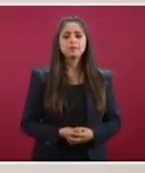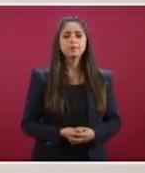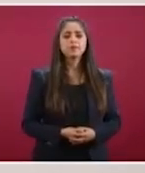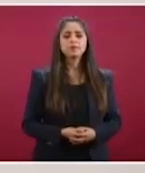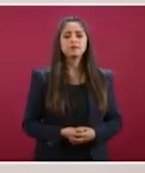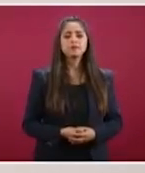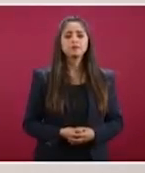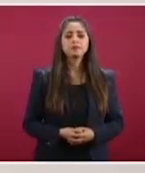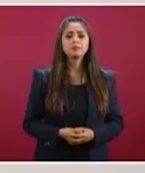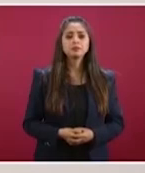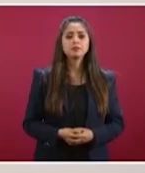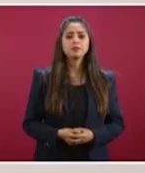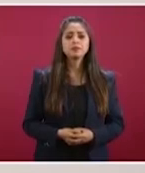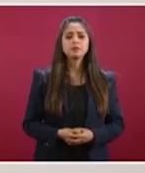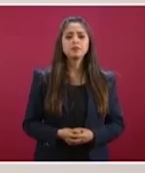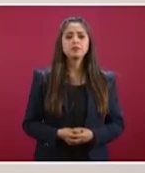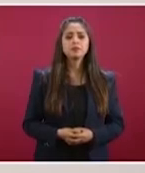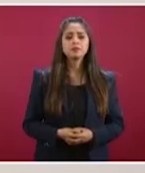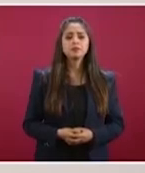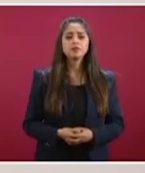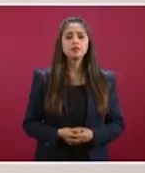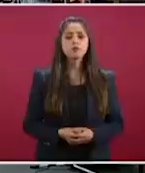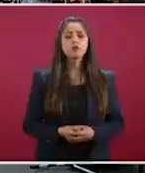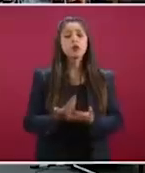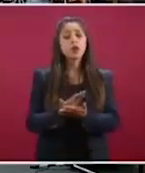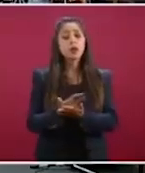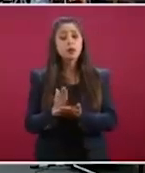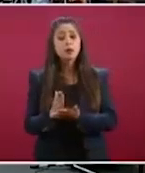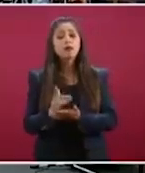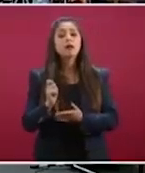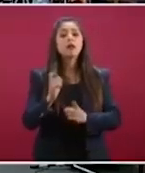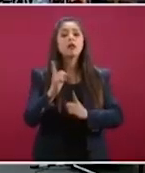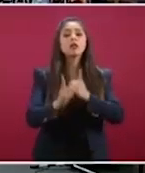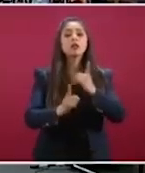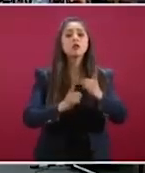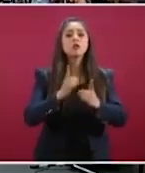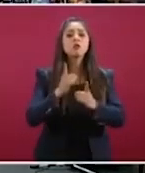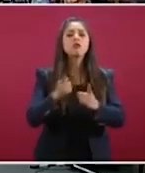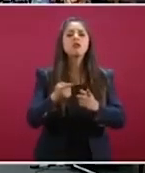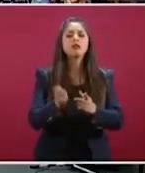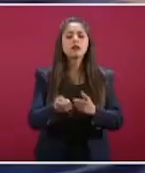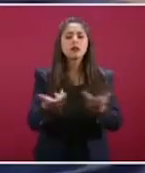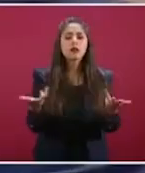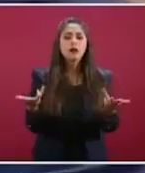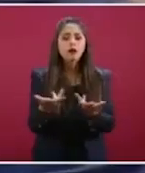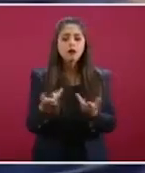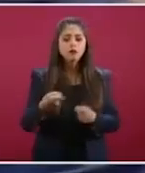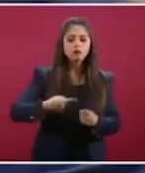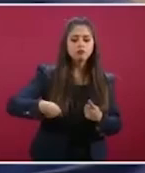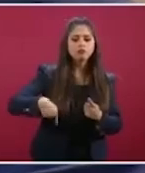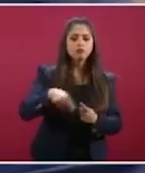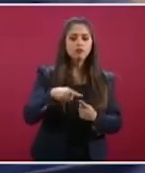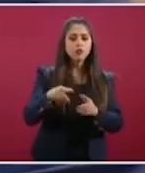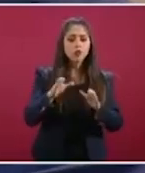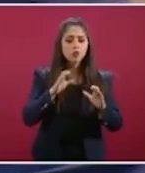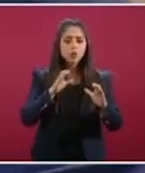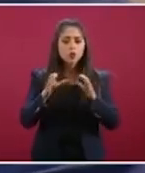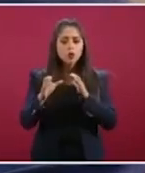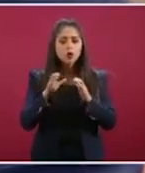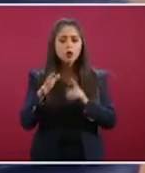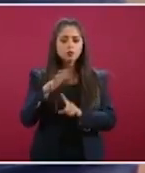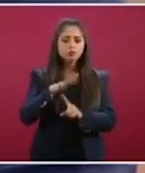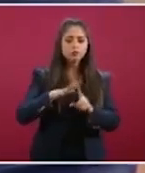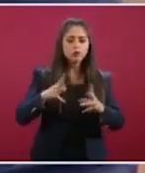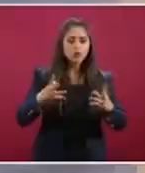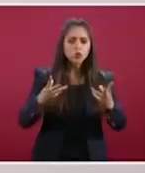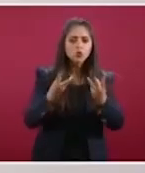permite el que nos comuniquemos, nos socialicemos,